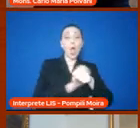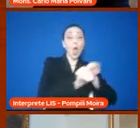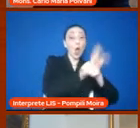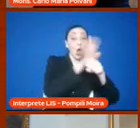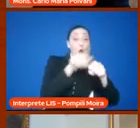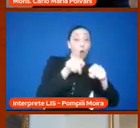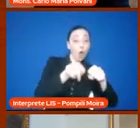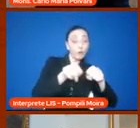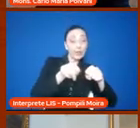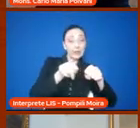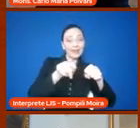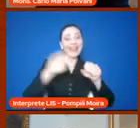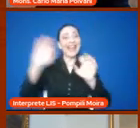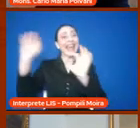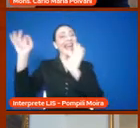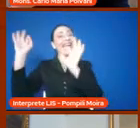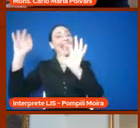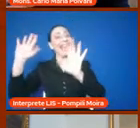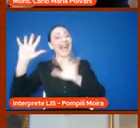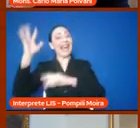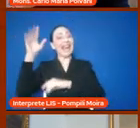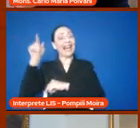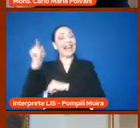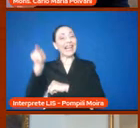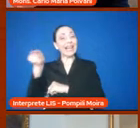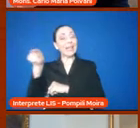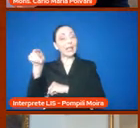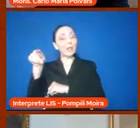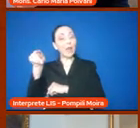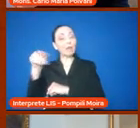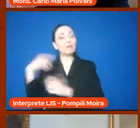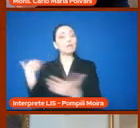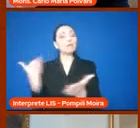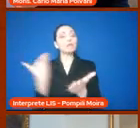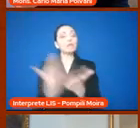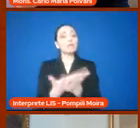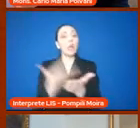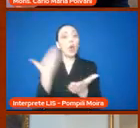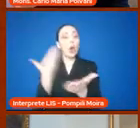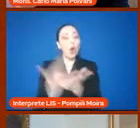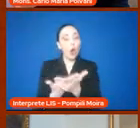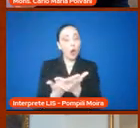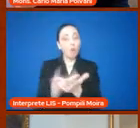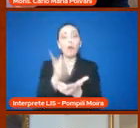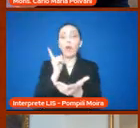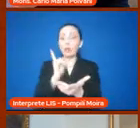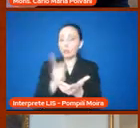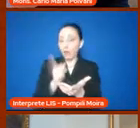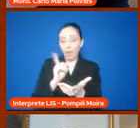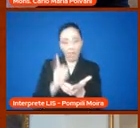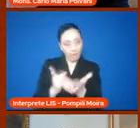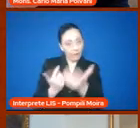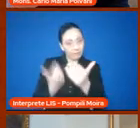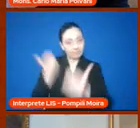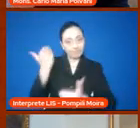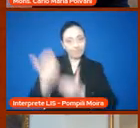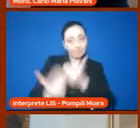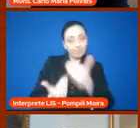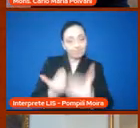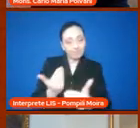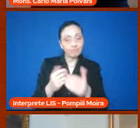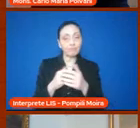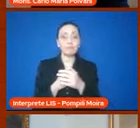no tenemos tiempo para esperar. El tiempo nos apremia. Y que, como lo ha demostrado la